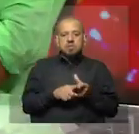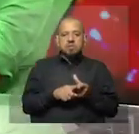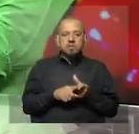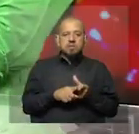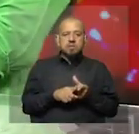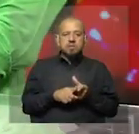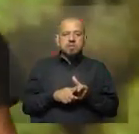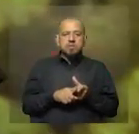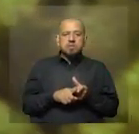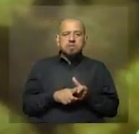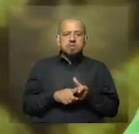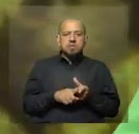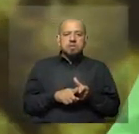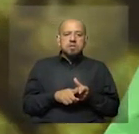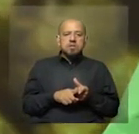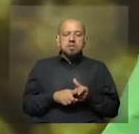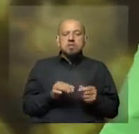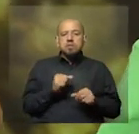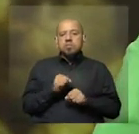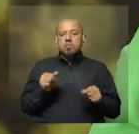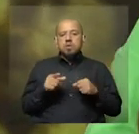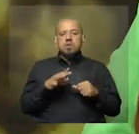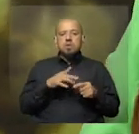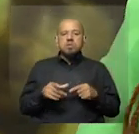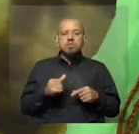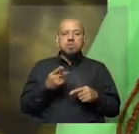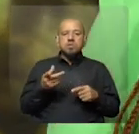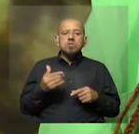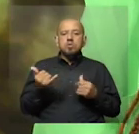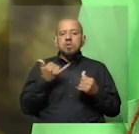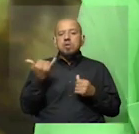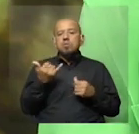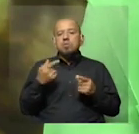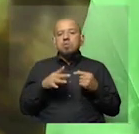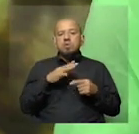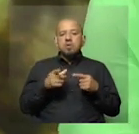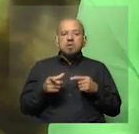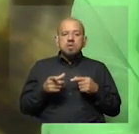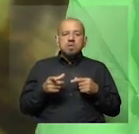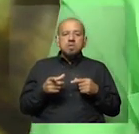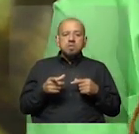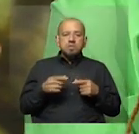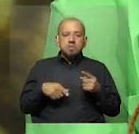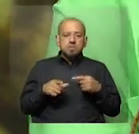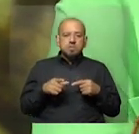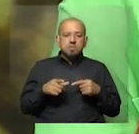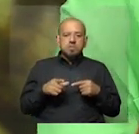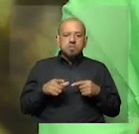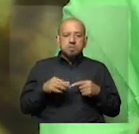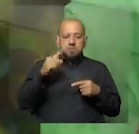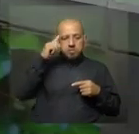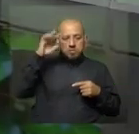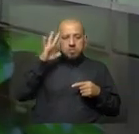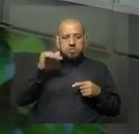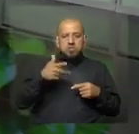puede prever como cuánto tiempo seguirá esta situación? ¿Hay como algo estimativo? Yo me imagino que es delicado hablar de